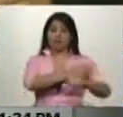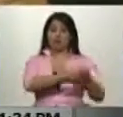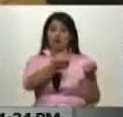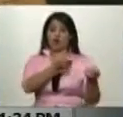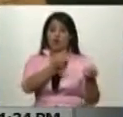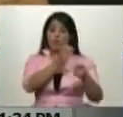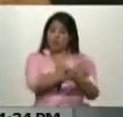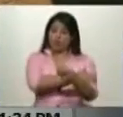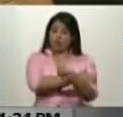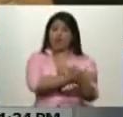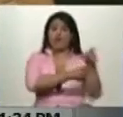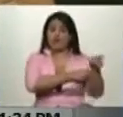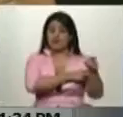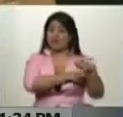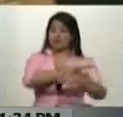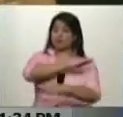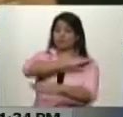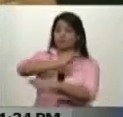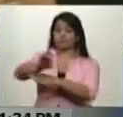iban a